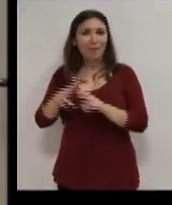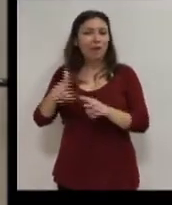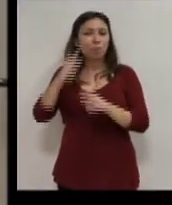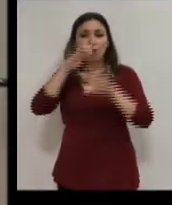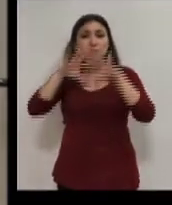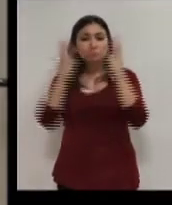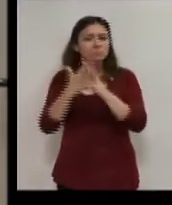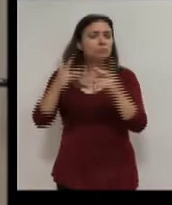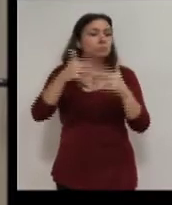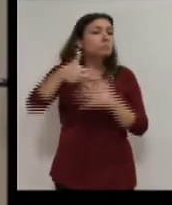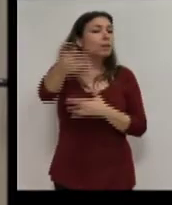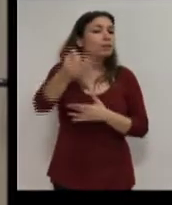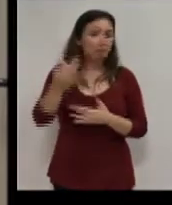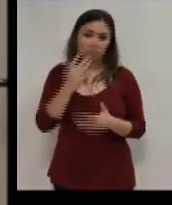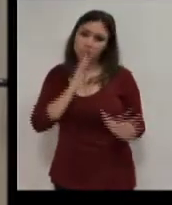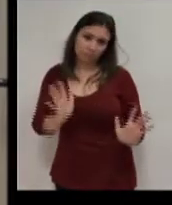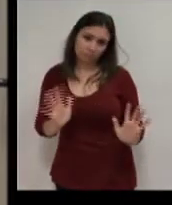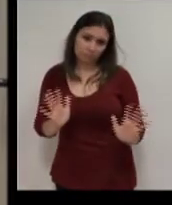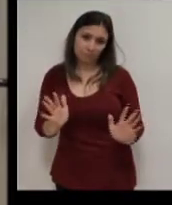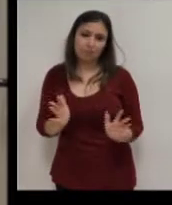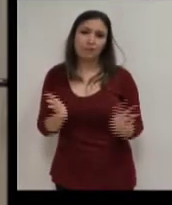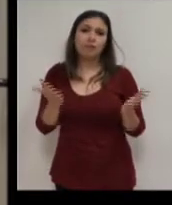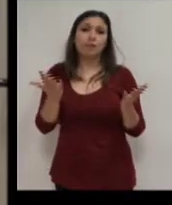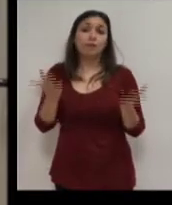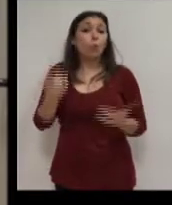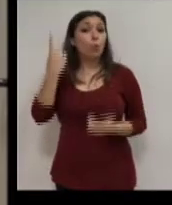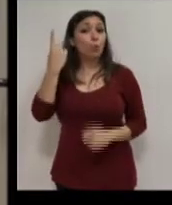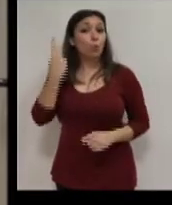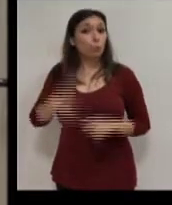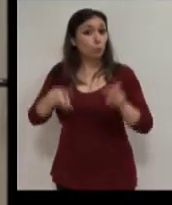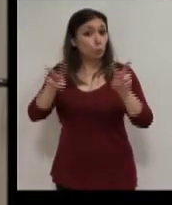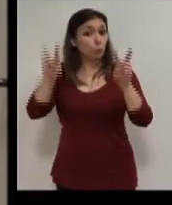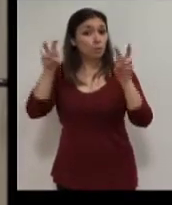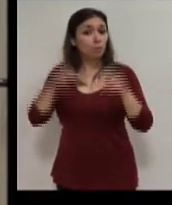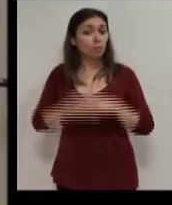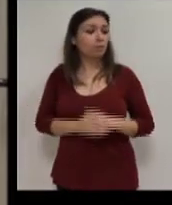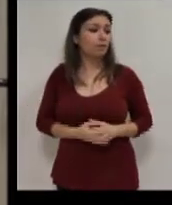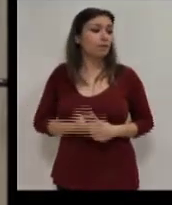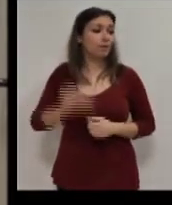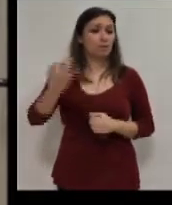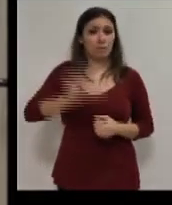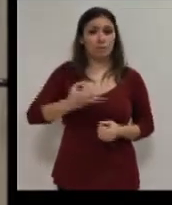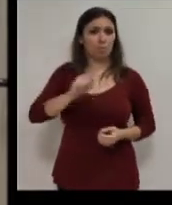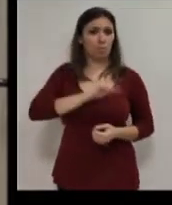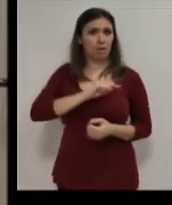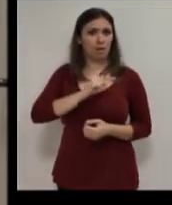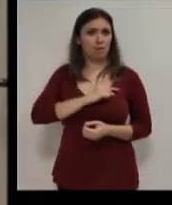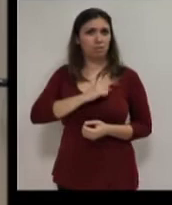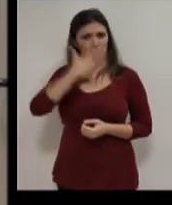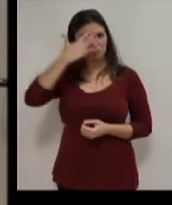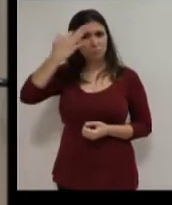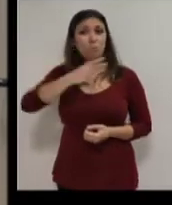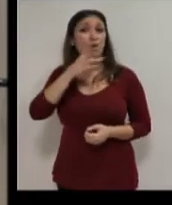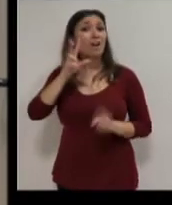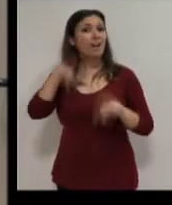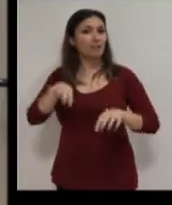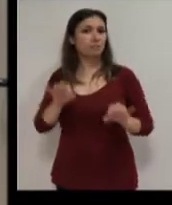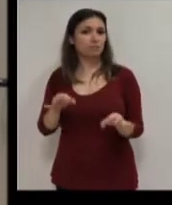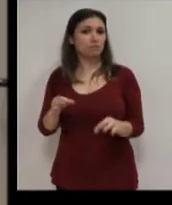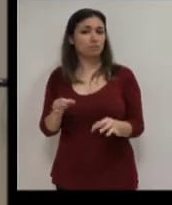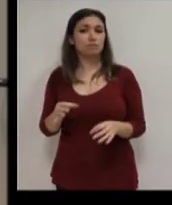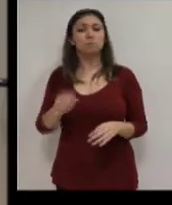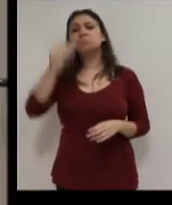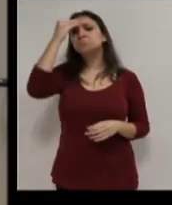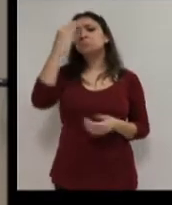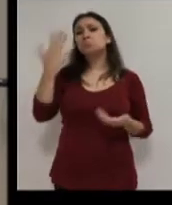I+D+I en absoluto, pero es que hay muchas que están implantadas, y además una cosa que tenemos que creernos porque va siendo